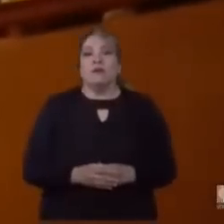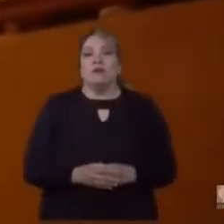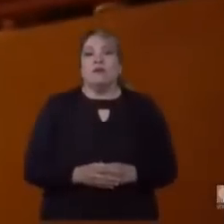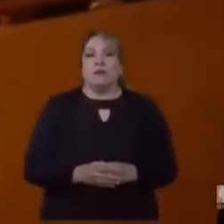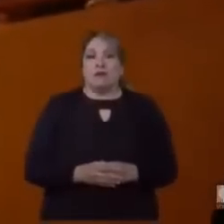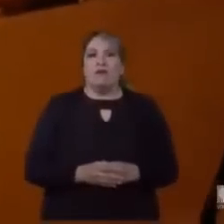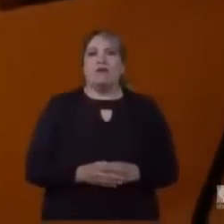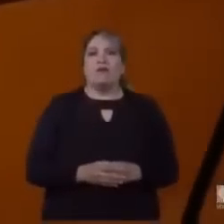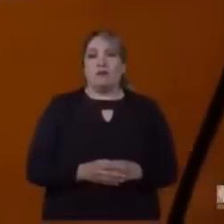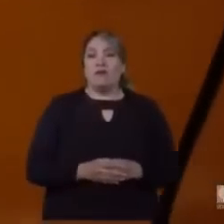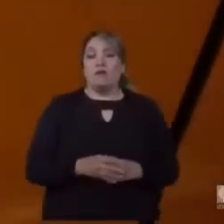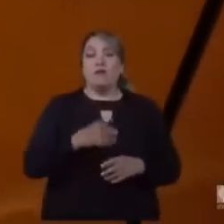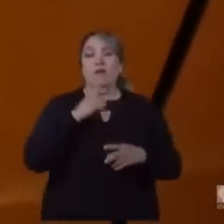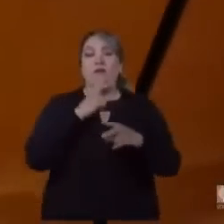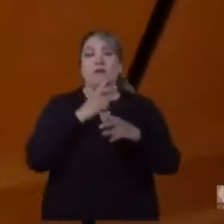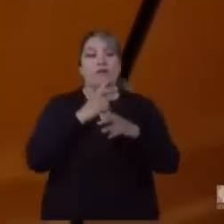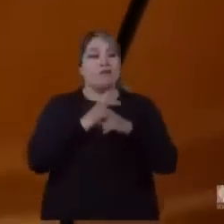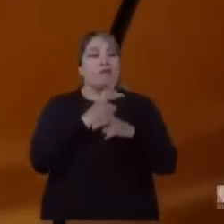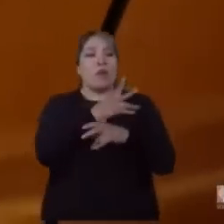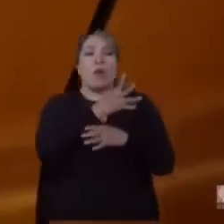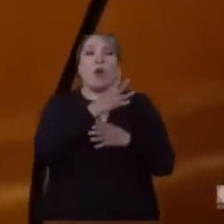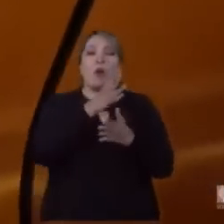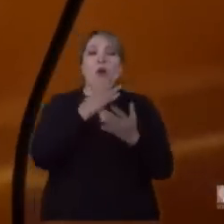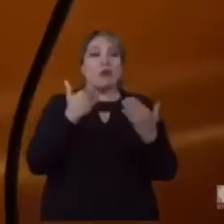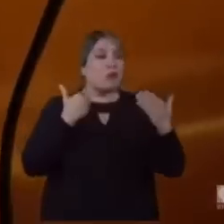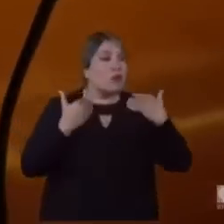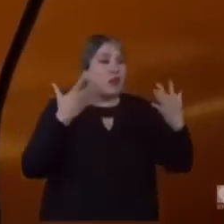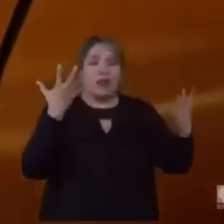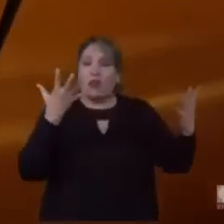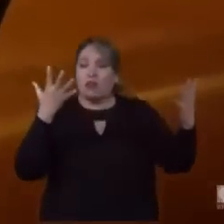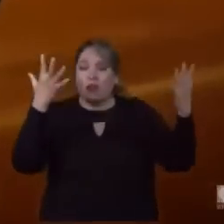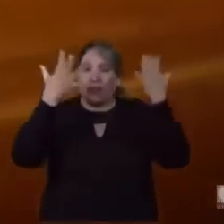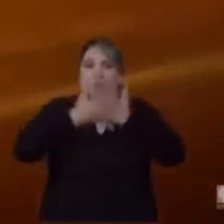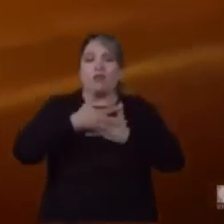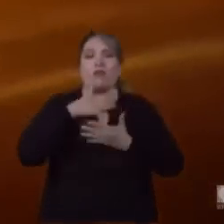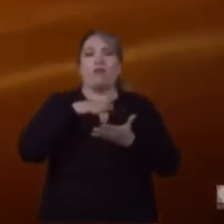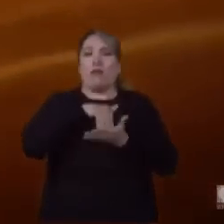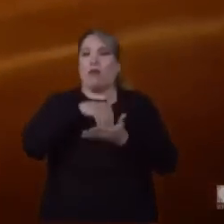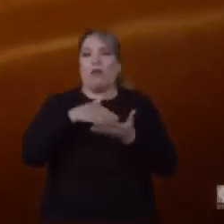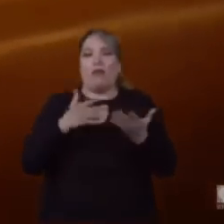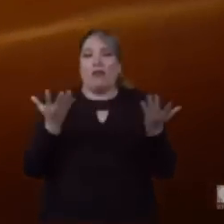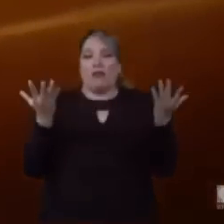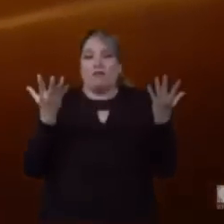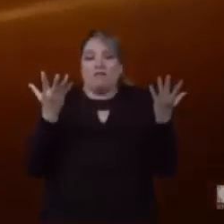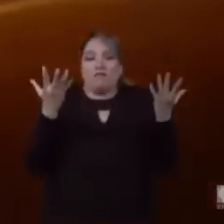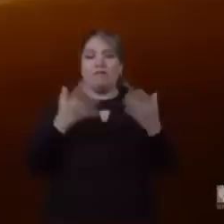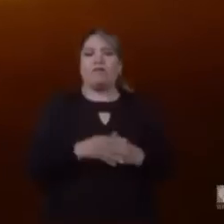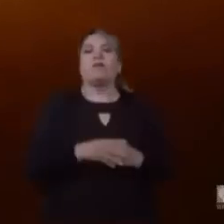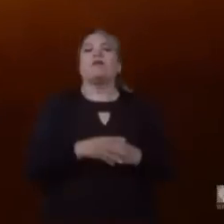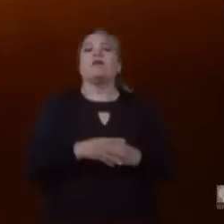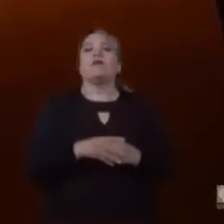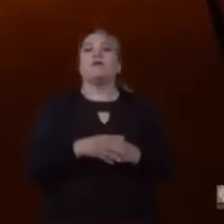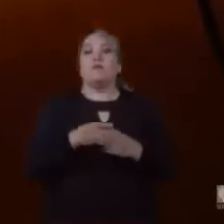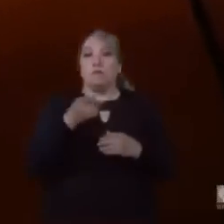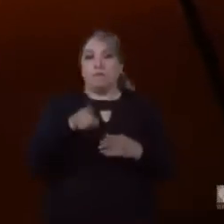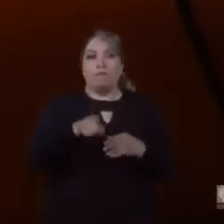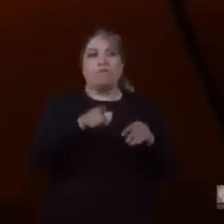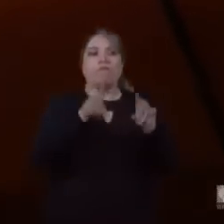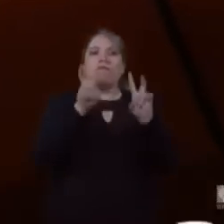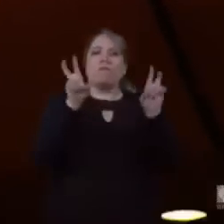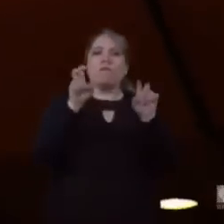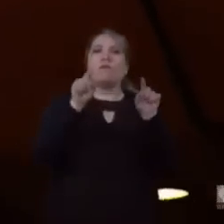que son el eslabón más débil, y resaltar la dimensión de derechos humanos y salud pública al